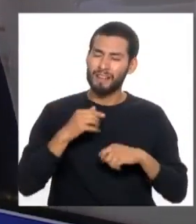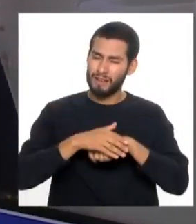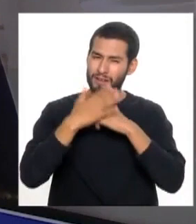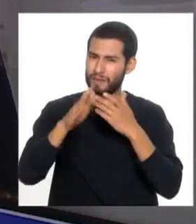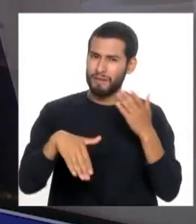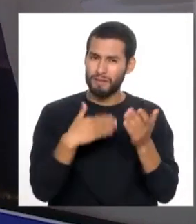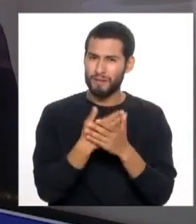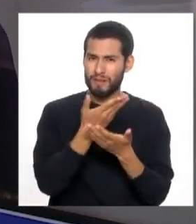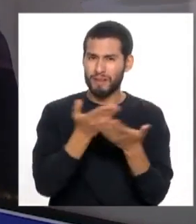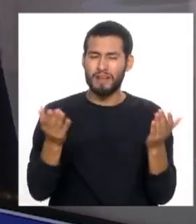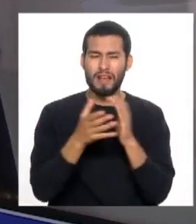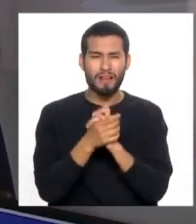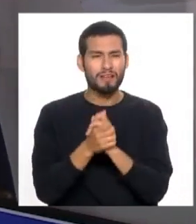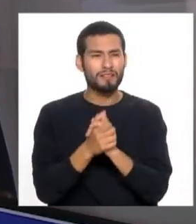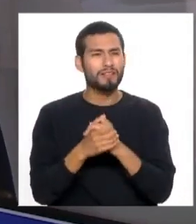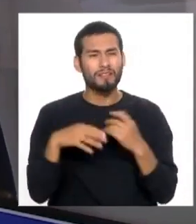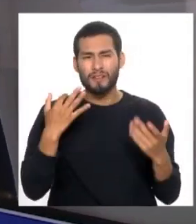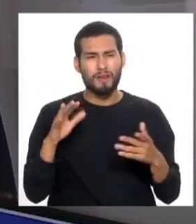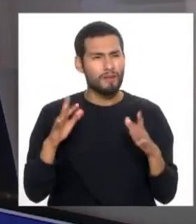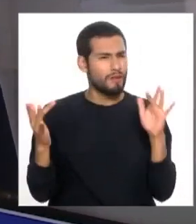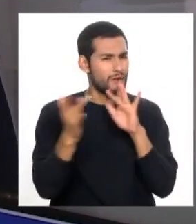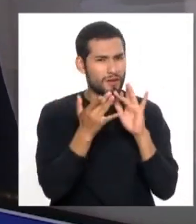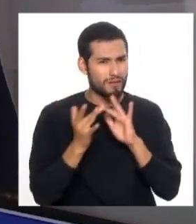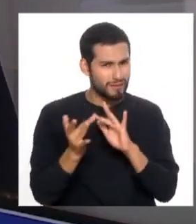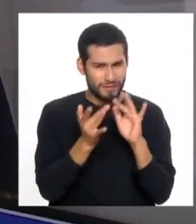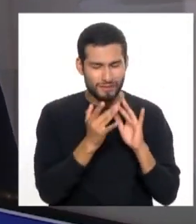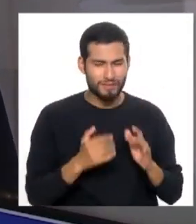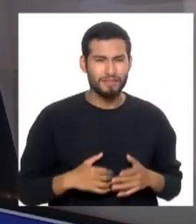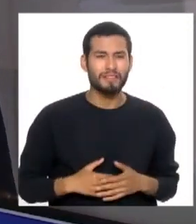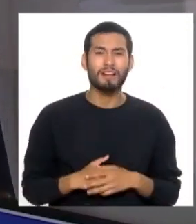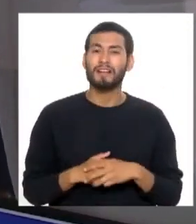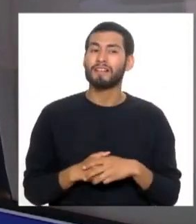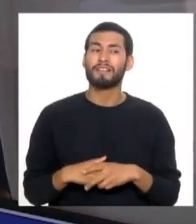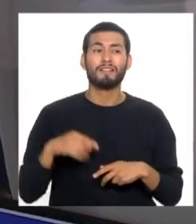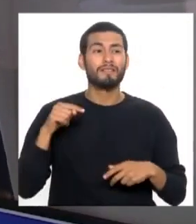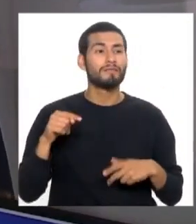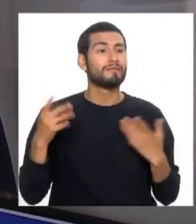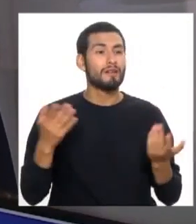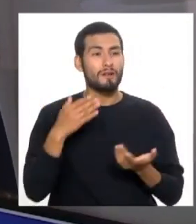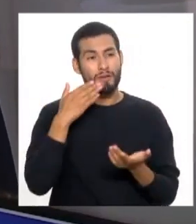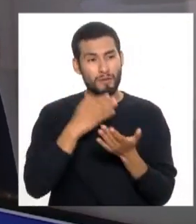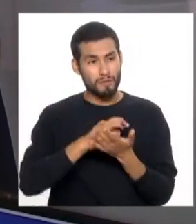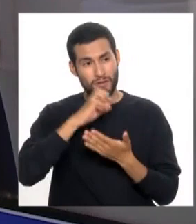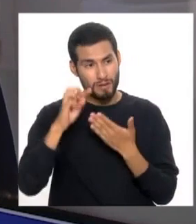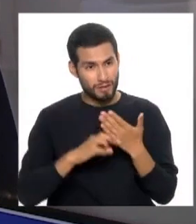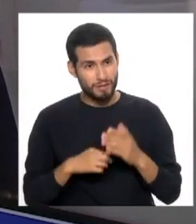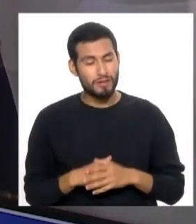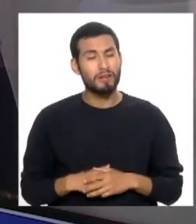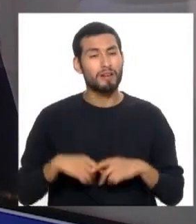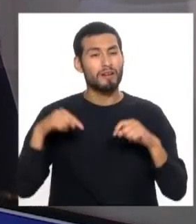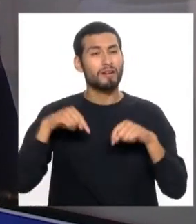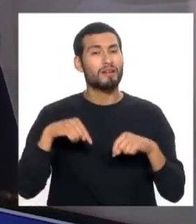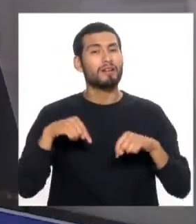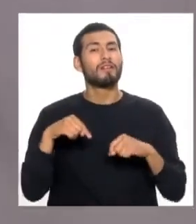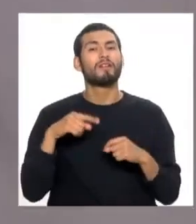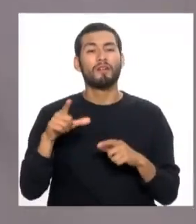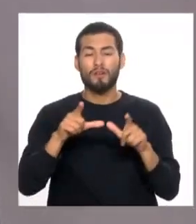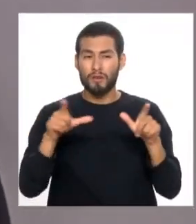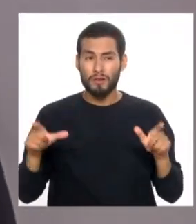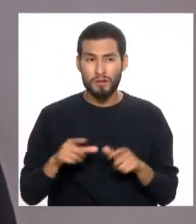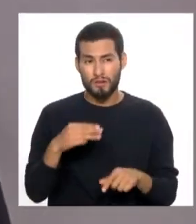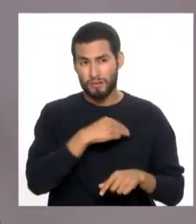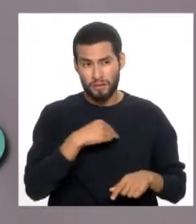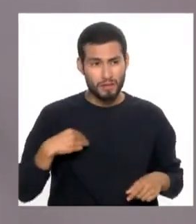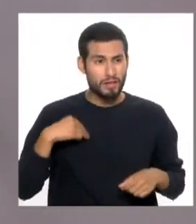a todos nuestros amigos que están súper conectadísimos a nuestro programa. Estamos en el local del Ministerio